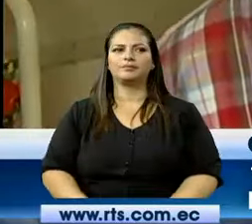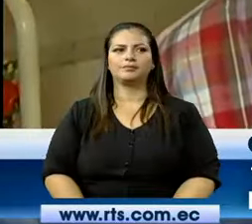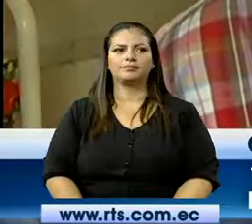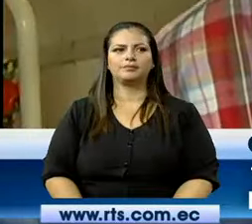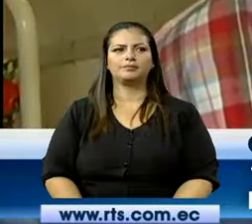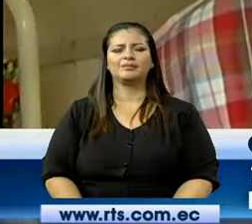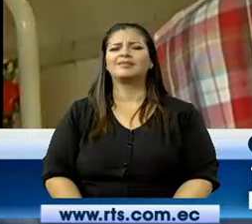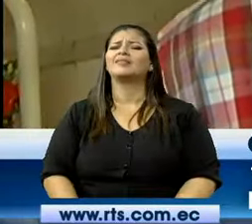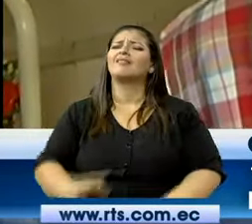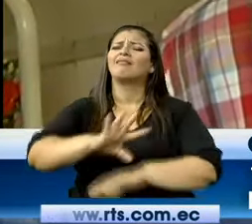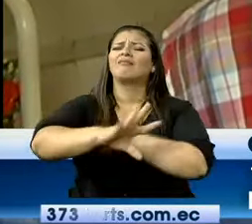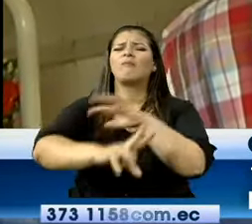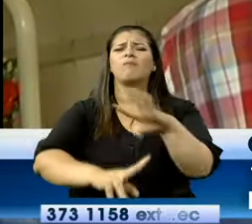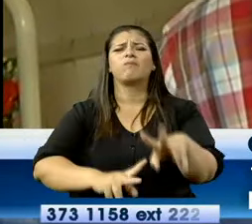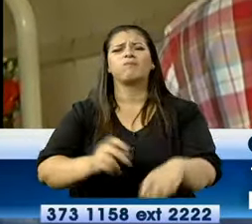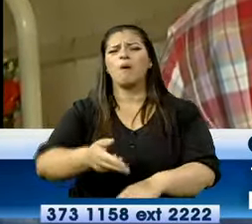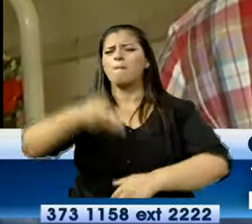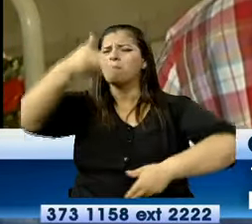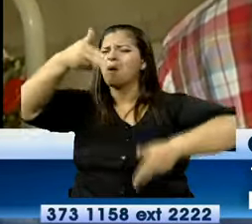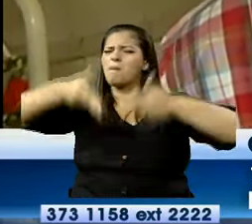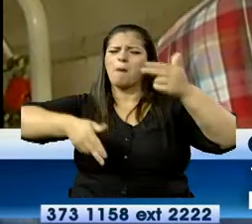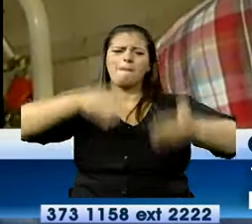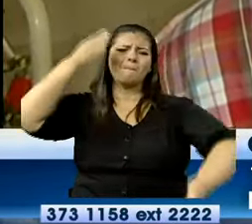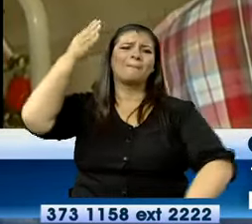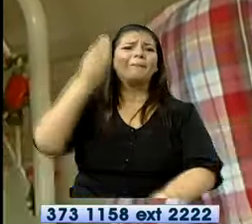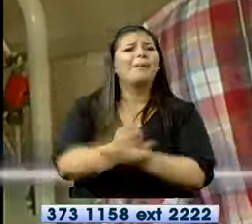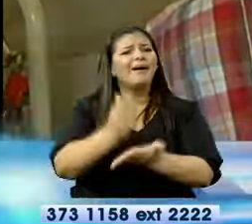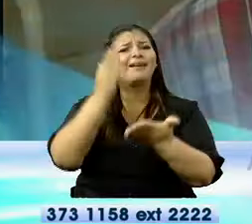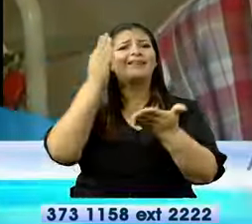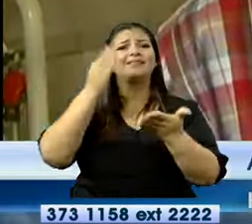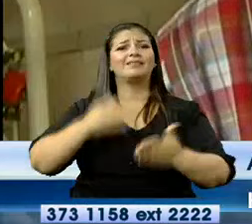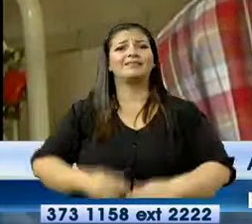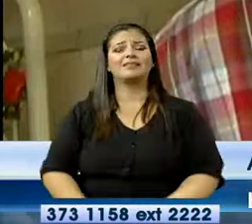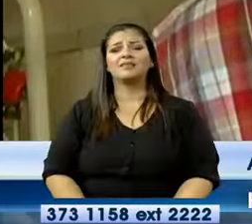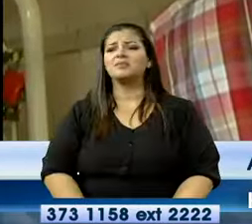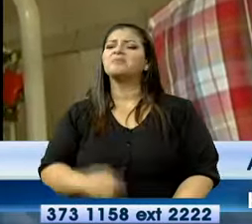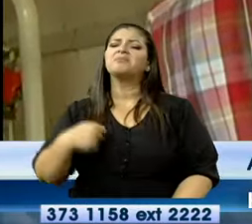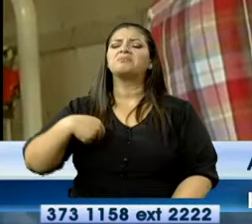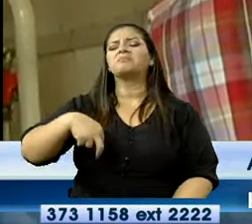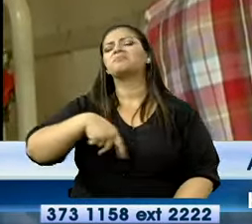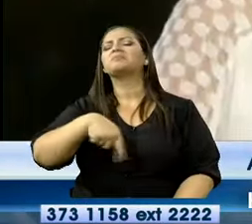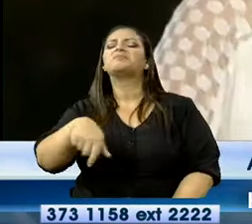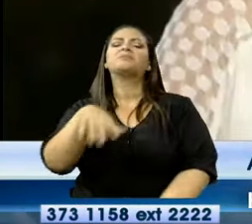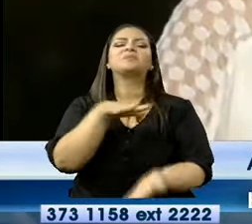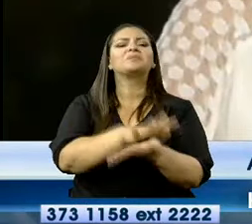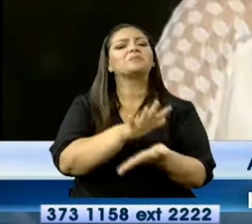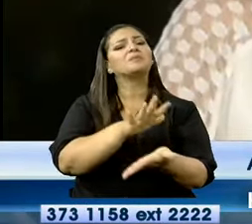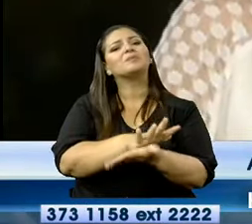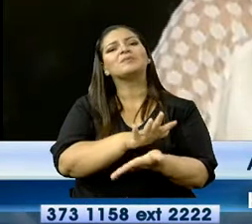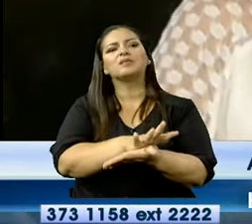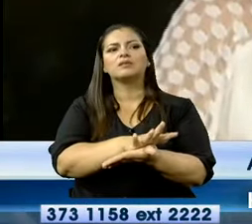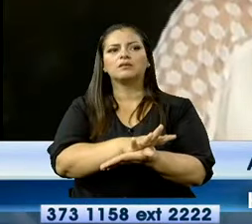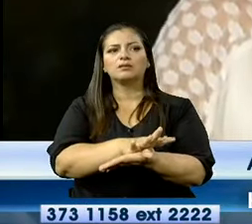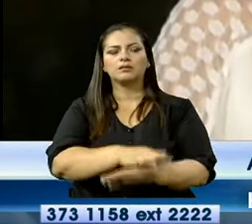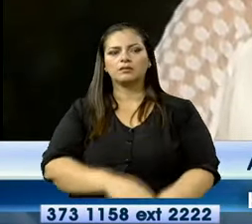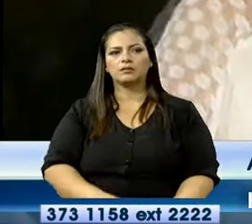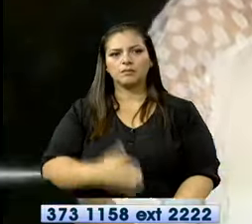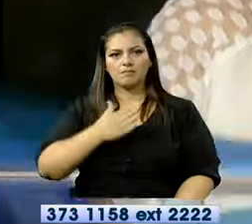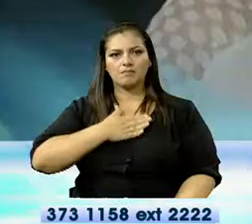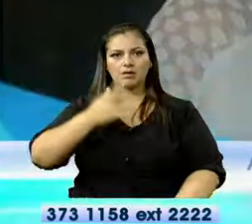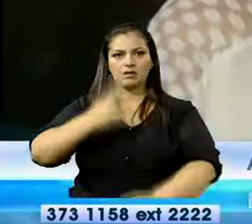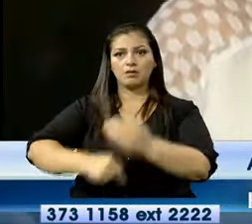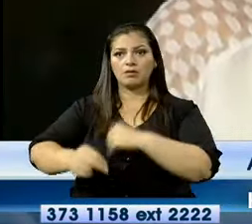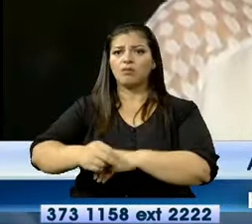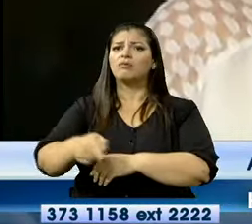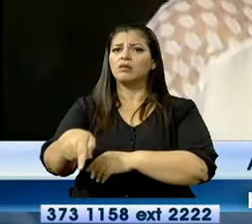acabe la delincuencia de una vez, ¿no? Que la gente pueda salir y caminar tranquilo. Hay muchos profesionales como mi hijo y